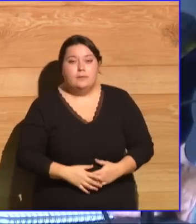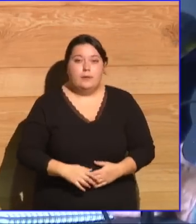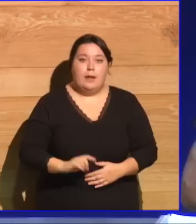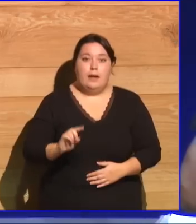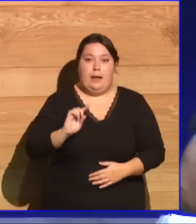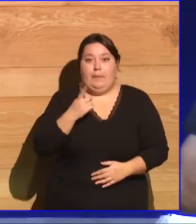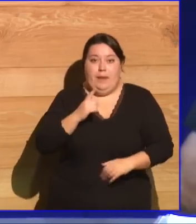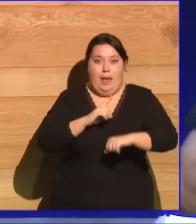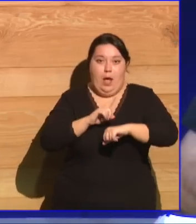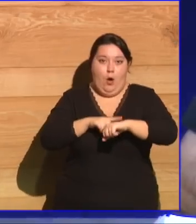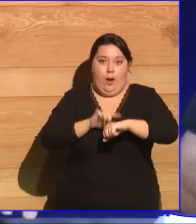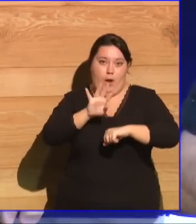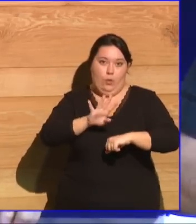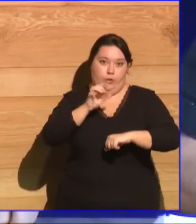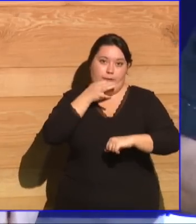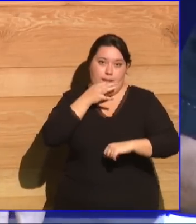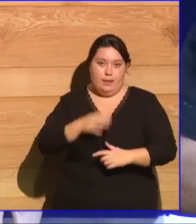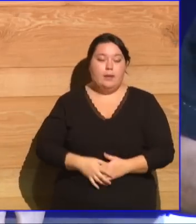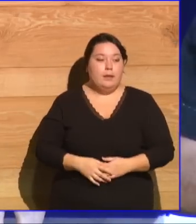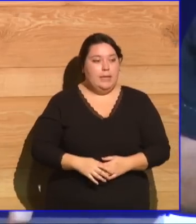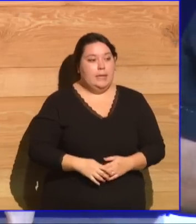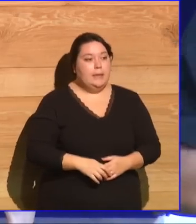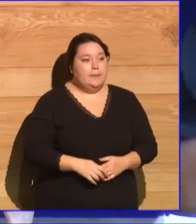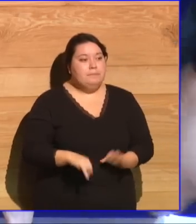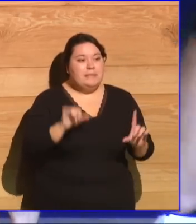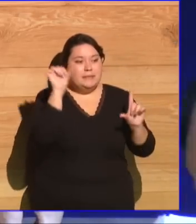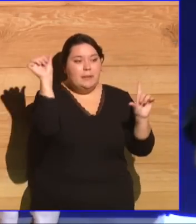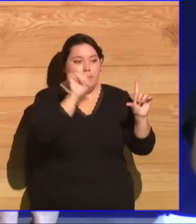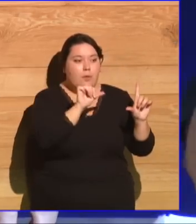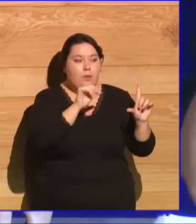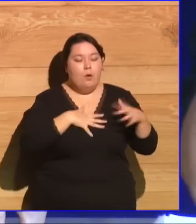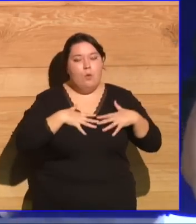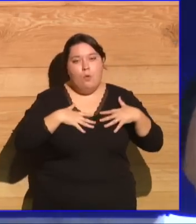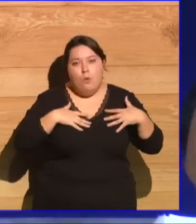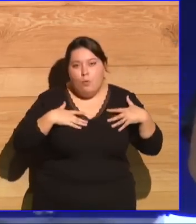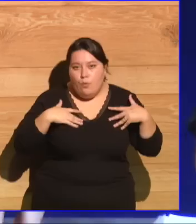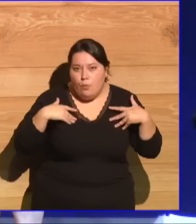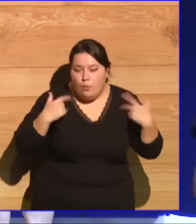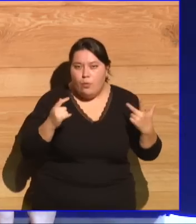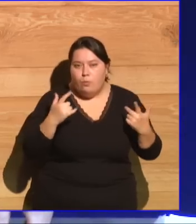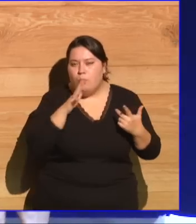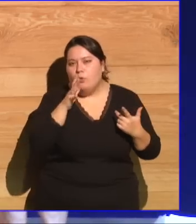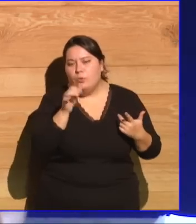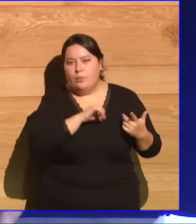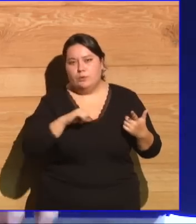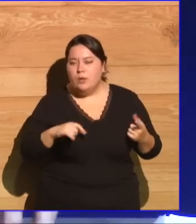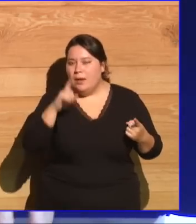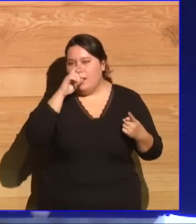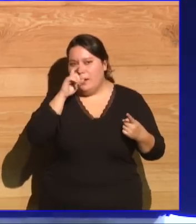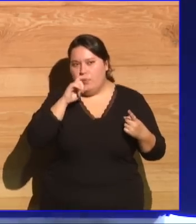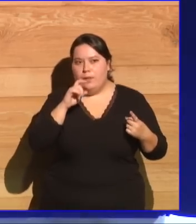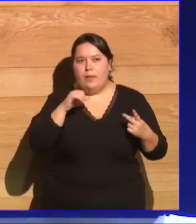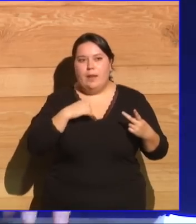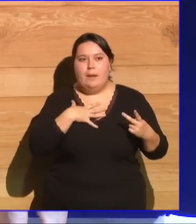sesión, a la de las 4, claro. Porque a ti no te pilla nadie. Entonces, yo esta película me emociona muchísimo por razones personales, porque me recuerda,